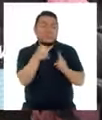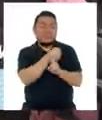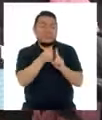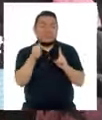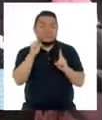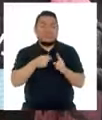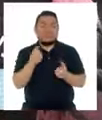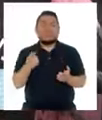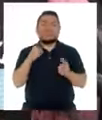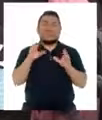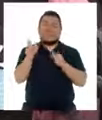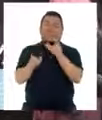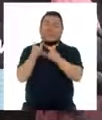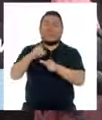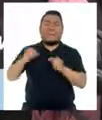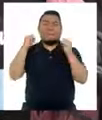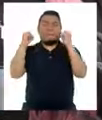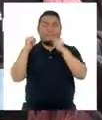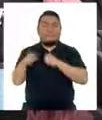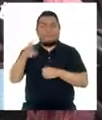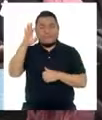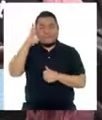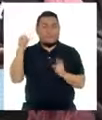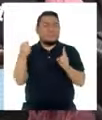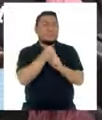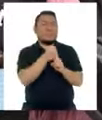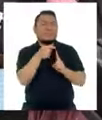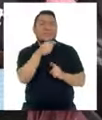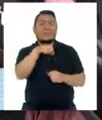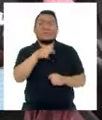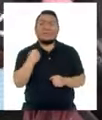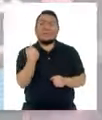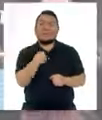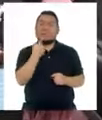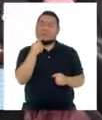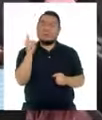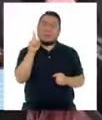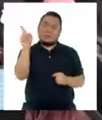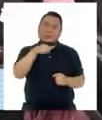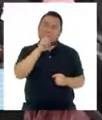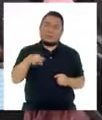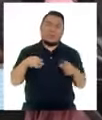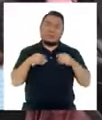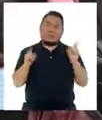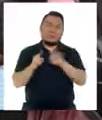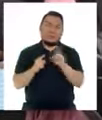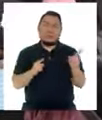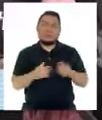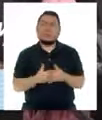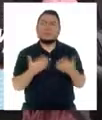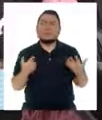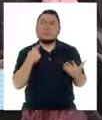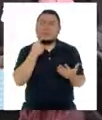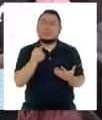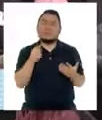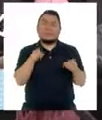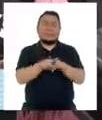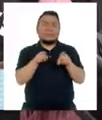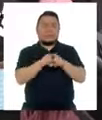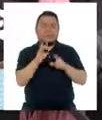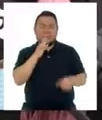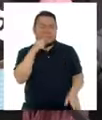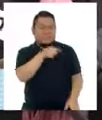Por sectores simpatizantes del fujimorismo que nosotros repudiamos, ¿no? Más allá de que se está hablando que